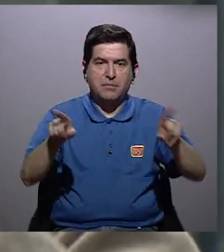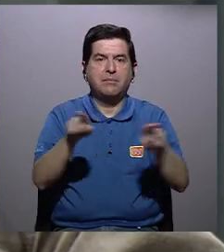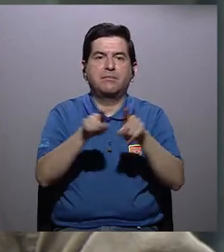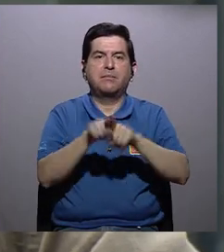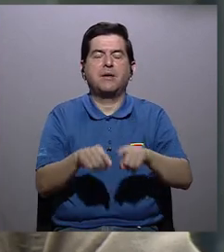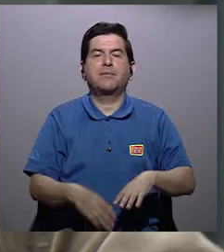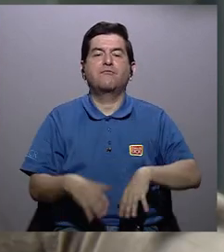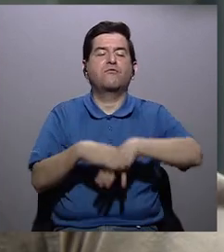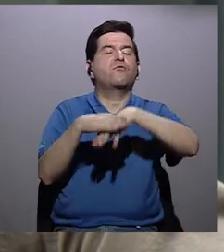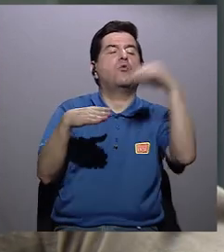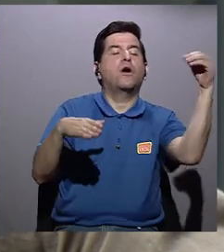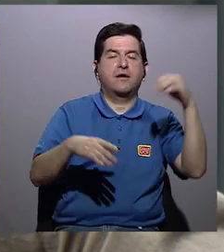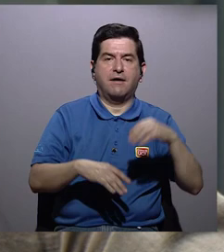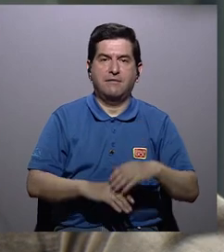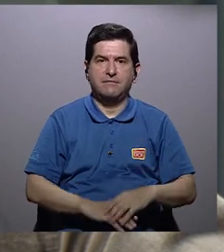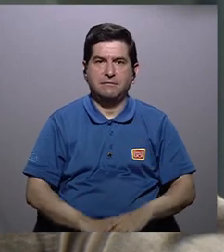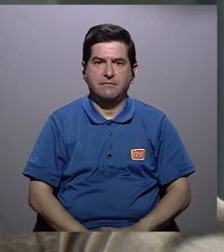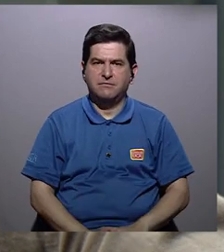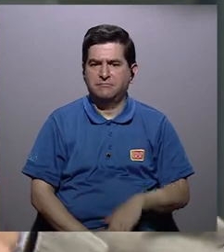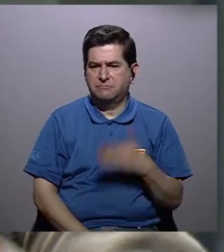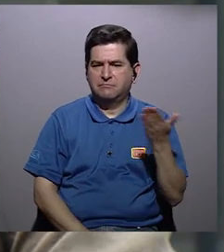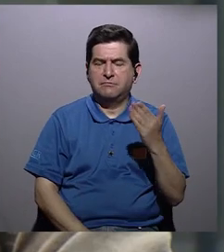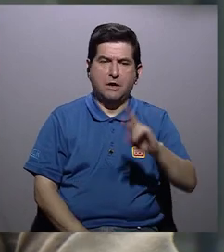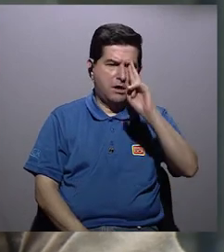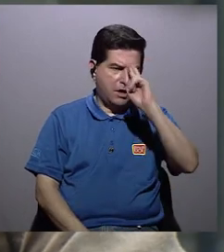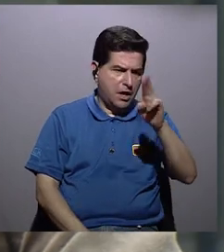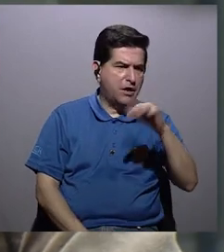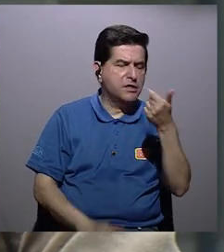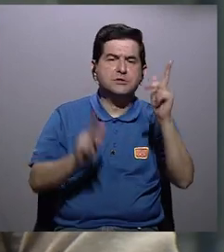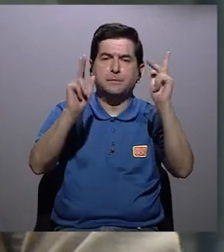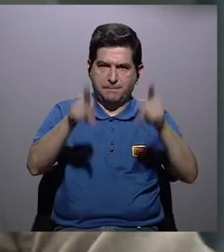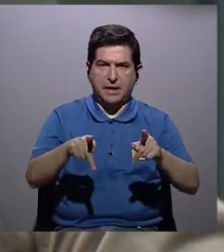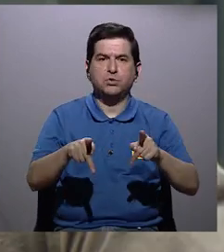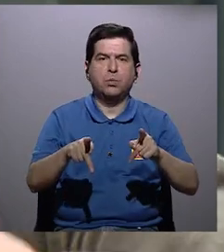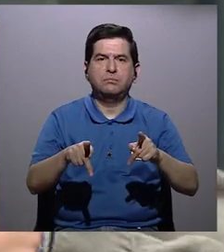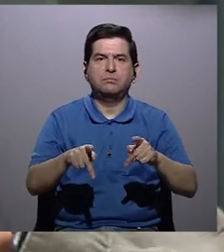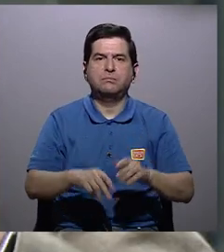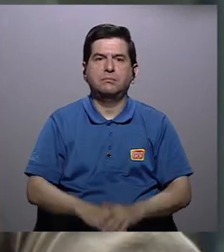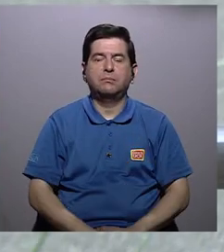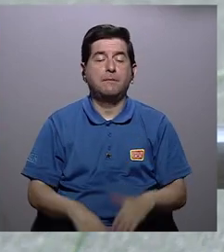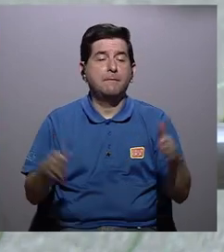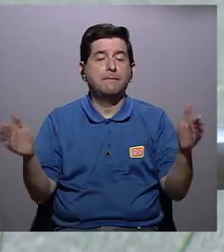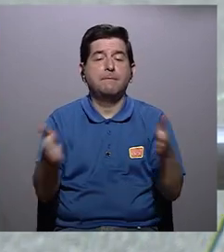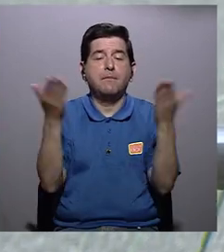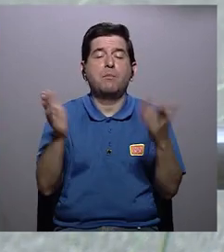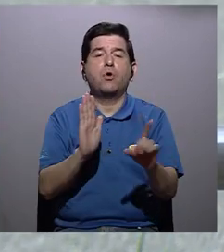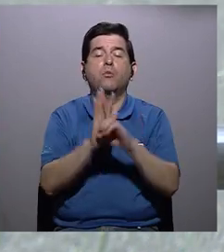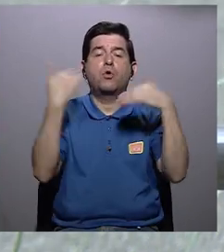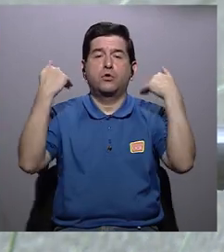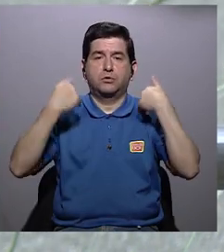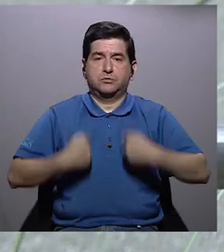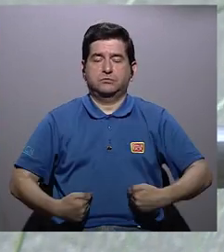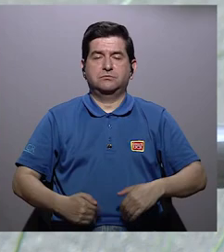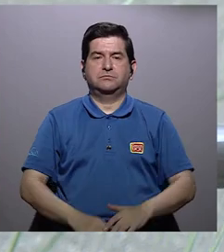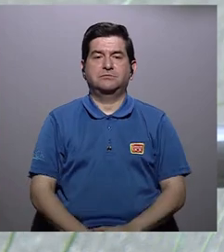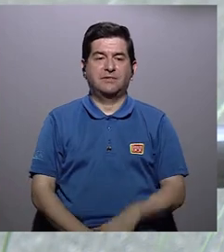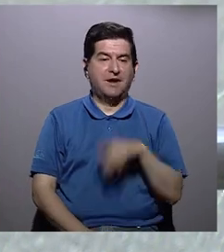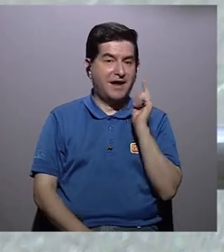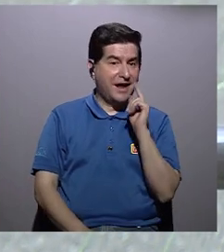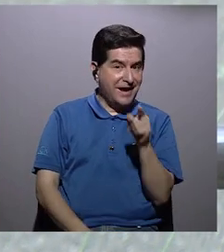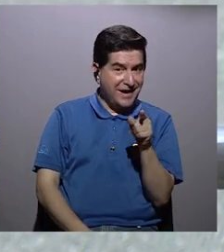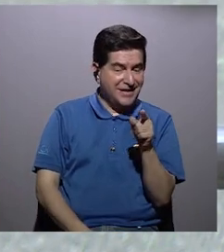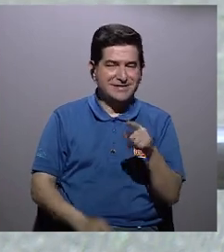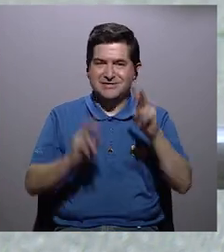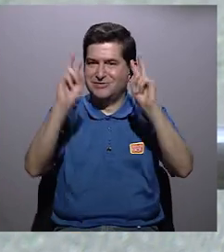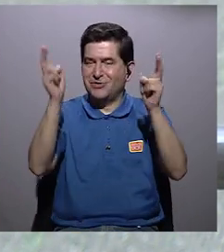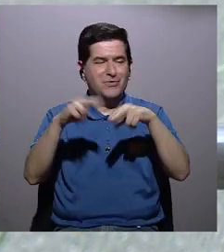internet. Es, por ejemplo, el respeto a las otras personas, la promoción de los derechos humanos, Y eso